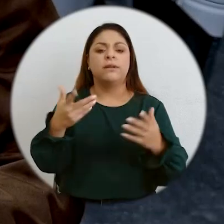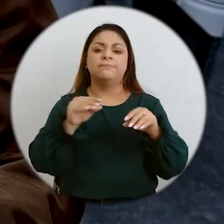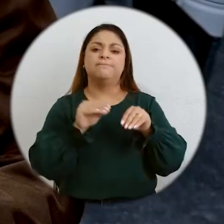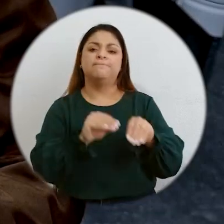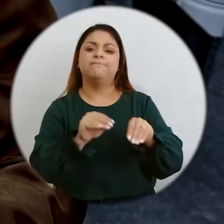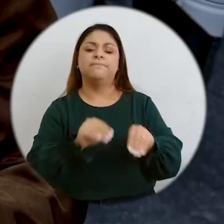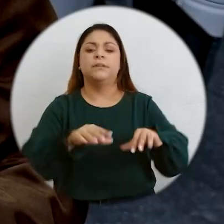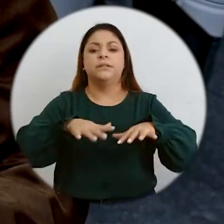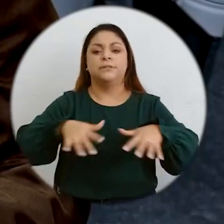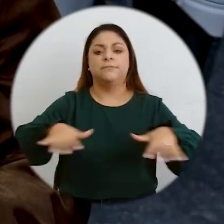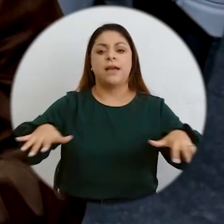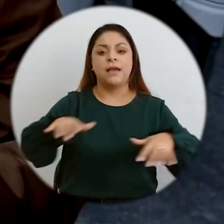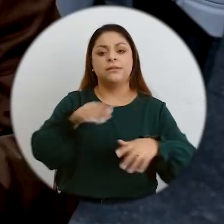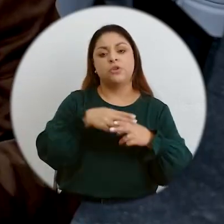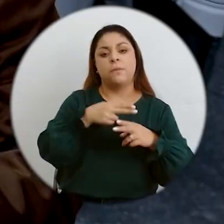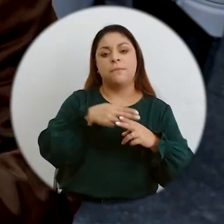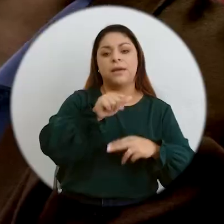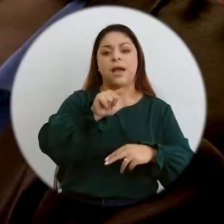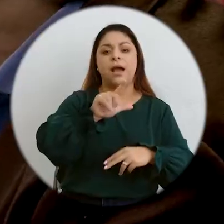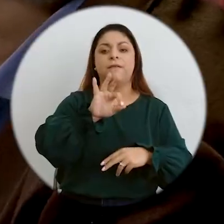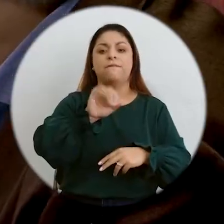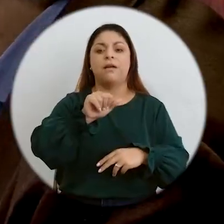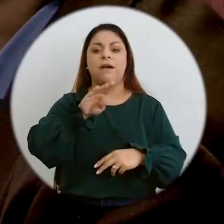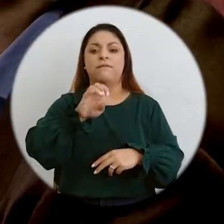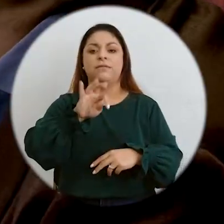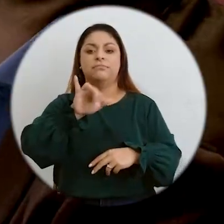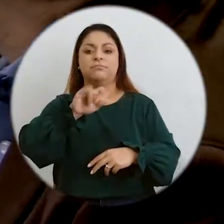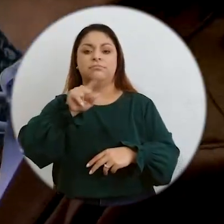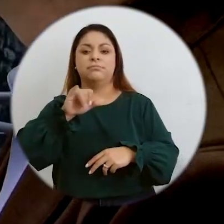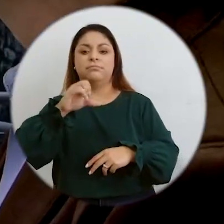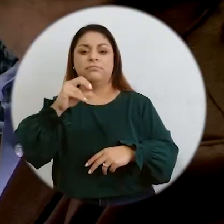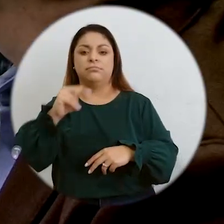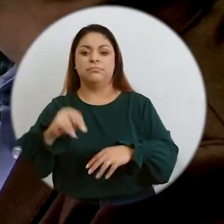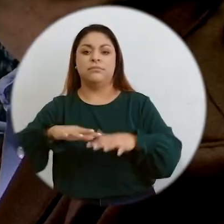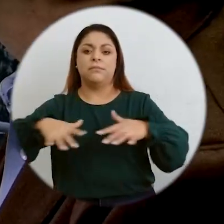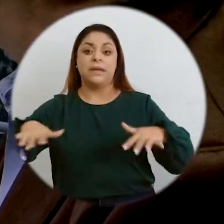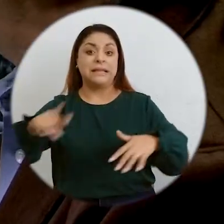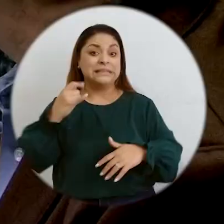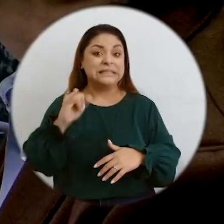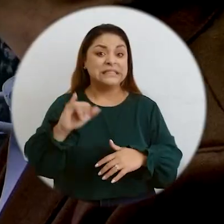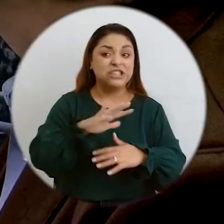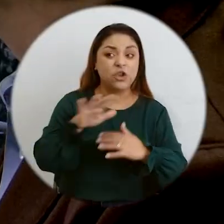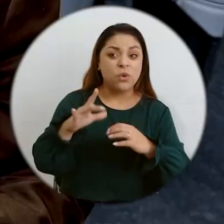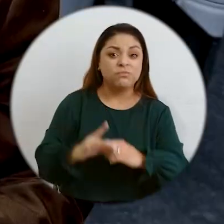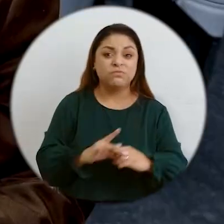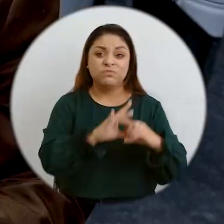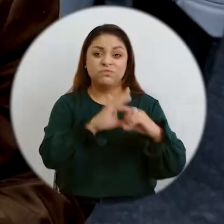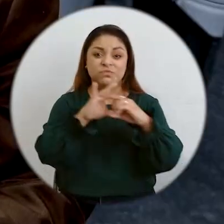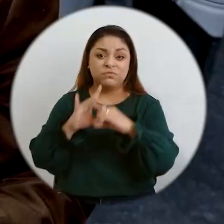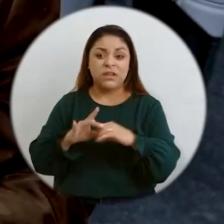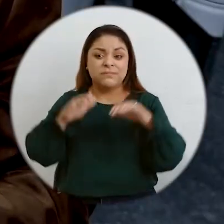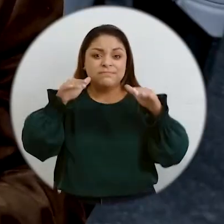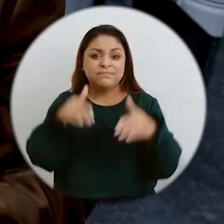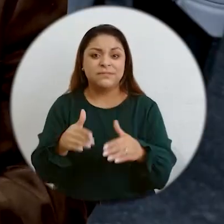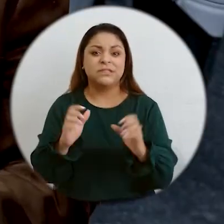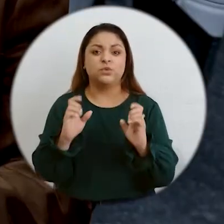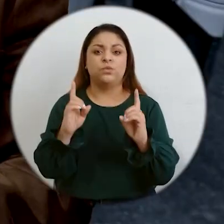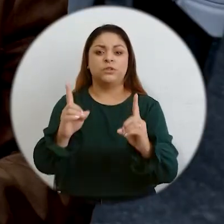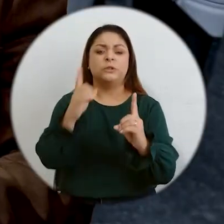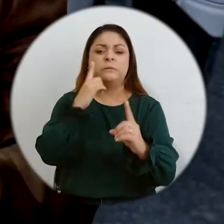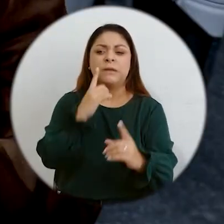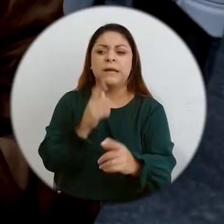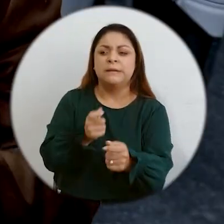alfabetización marina. Si todo el planeta apuesta a la educación para contrarrestar,